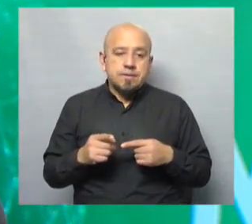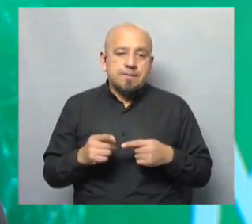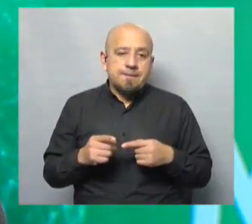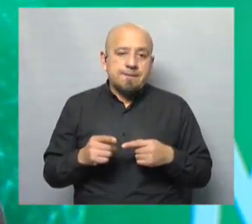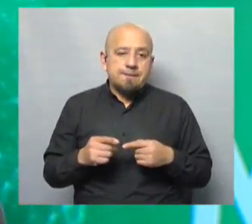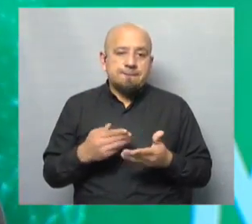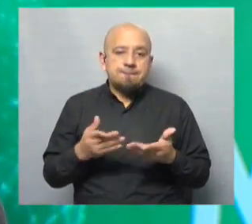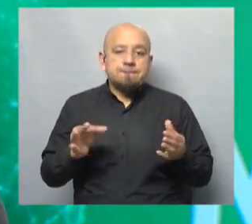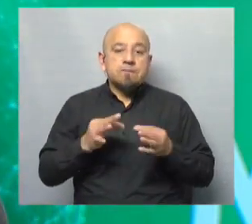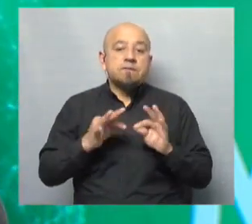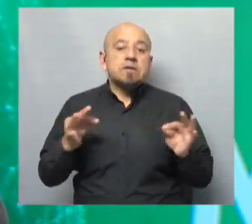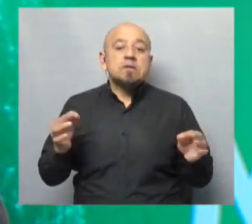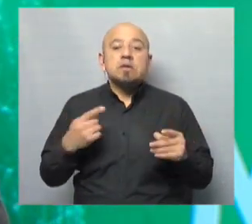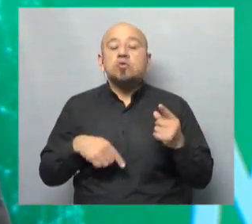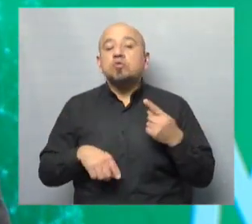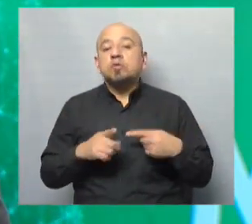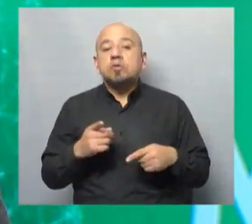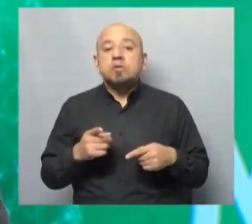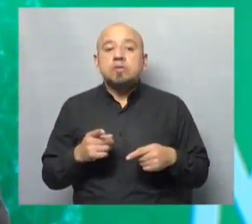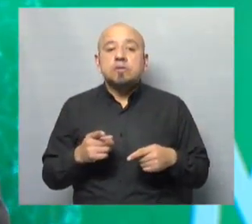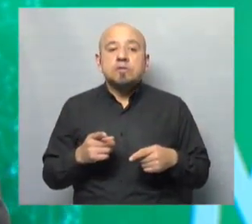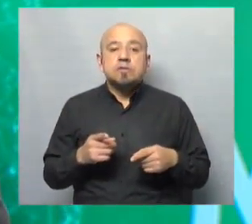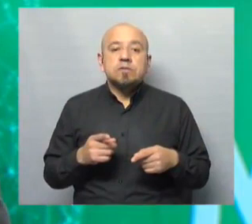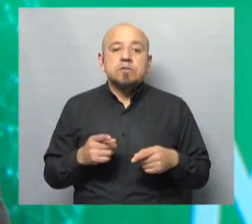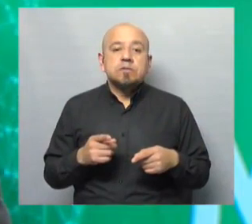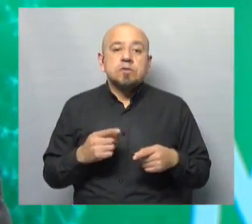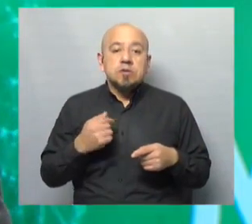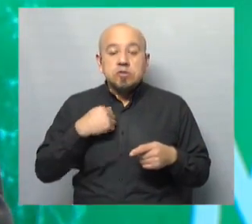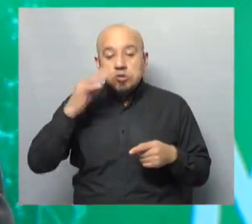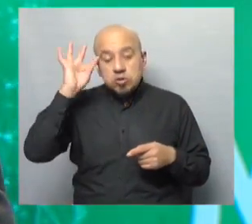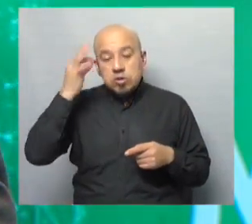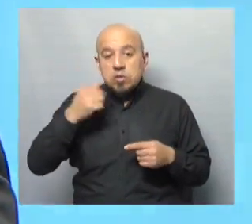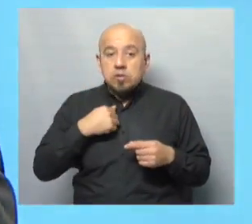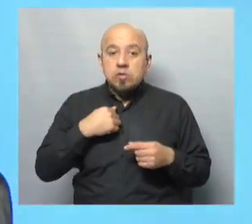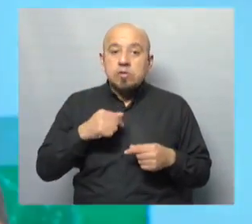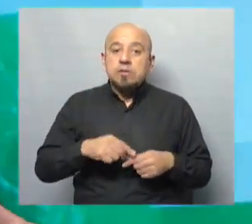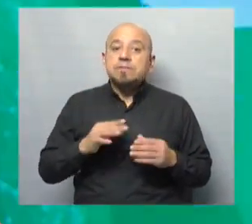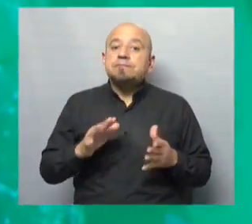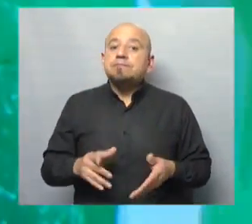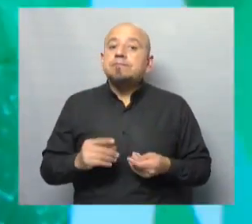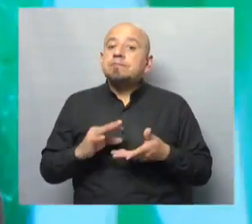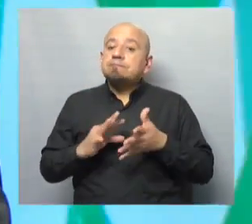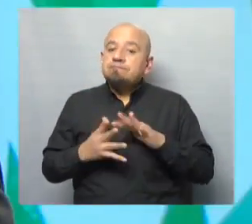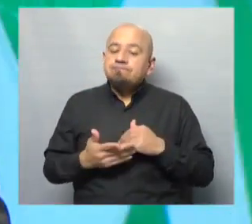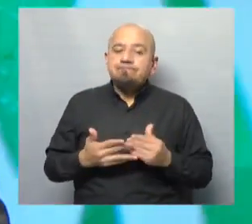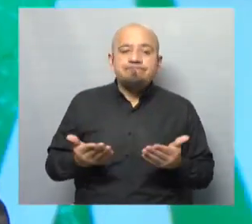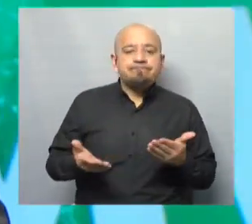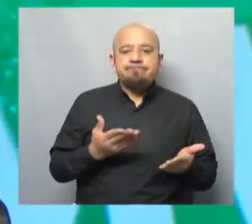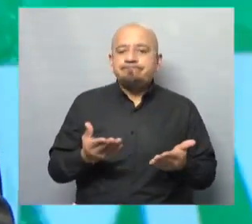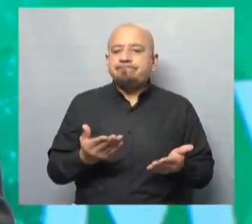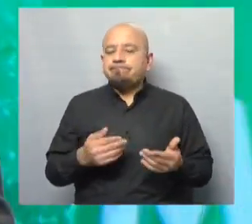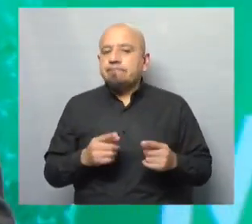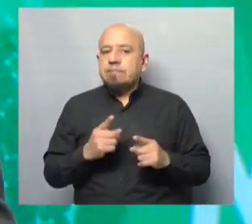frase entonces este yo creo que esta es una manera de esquivar los temas grandes